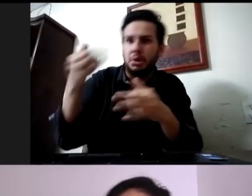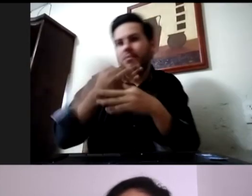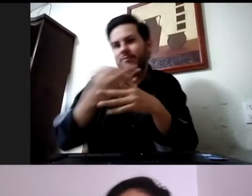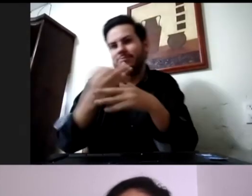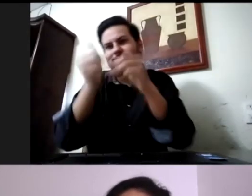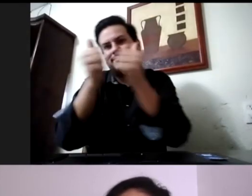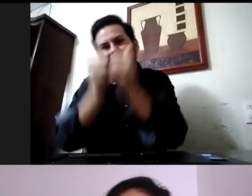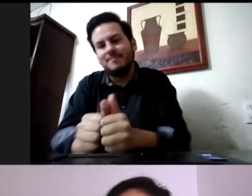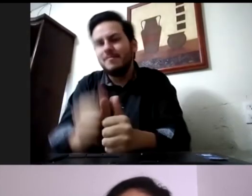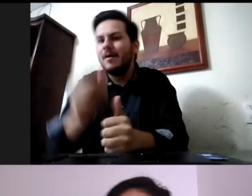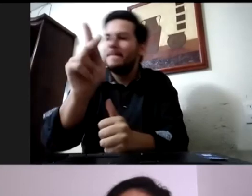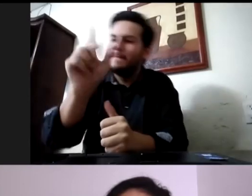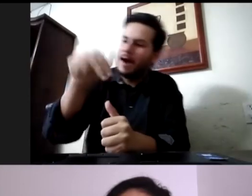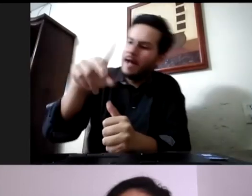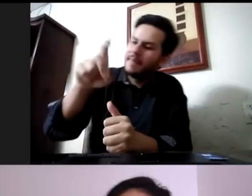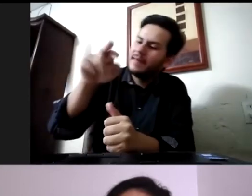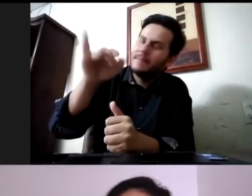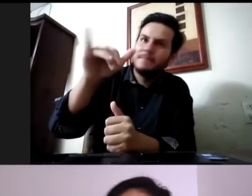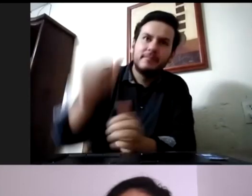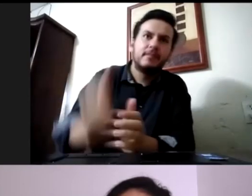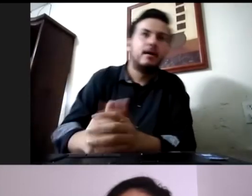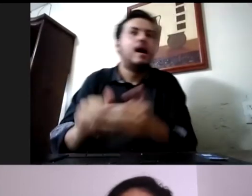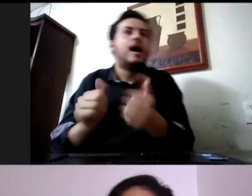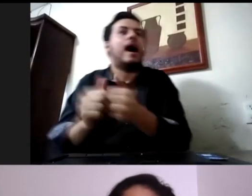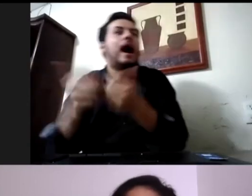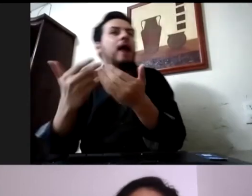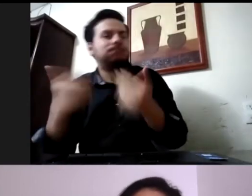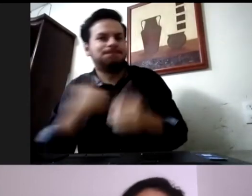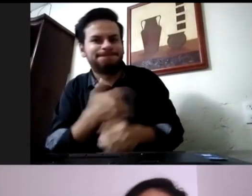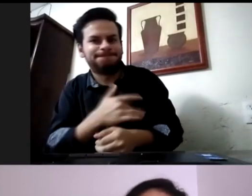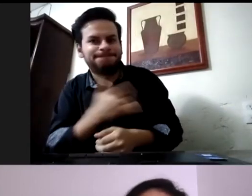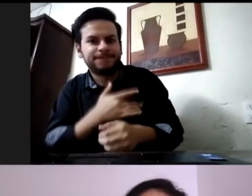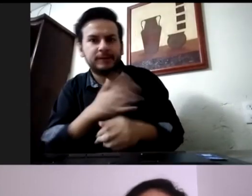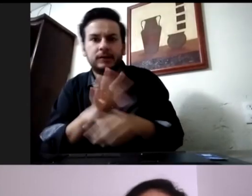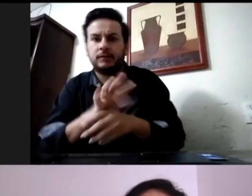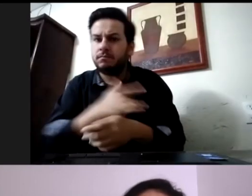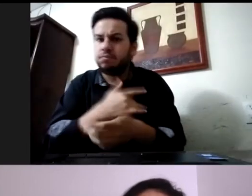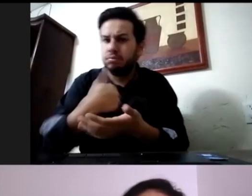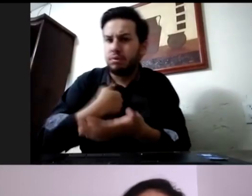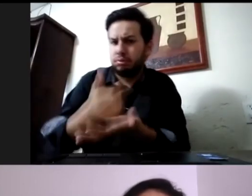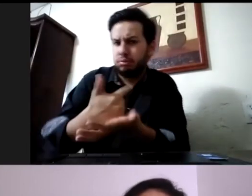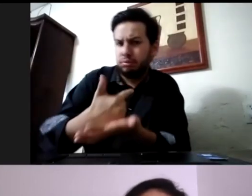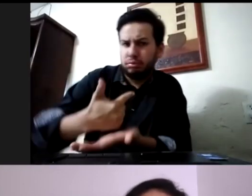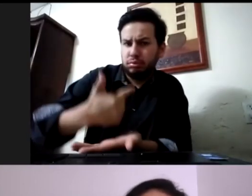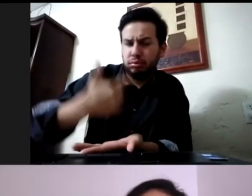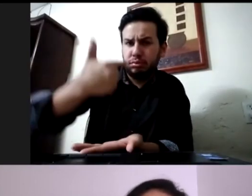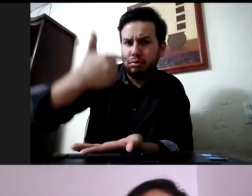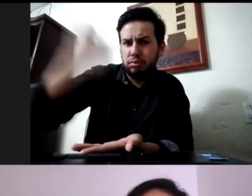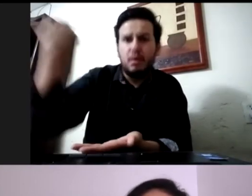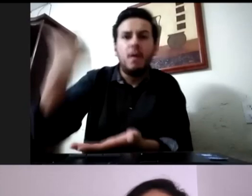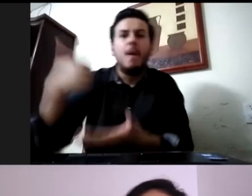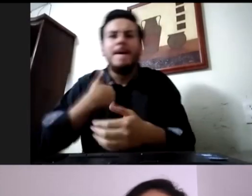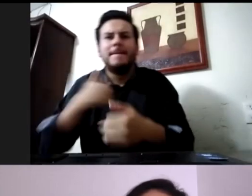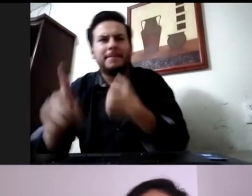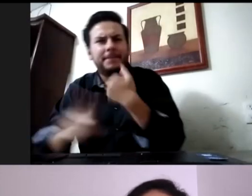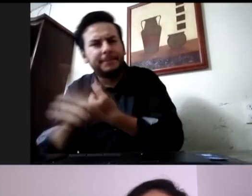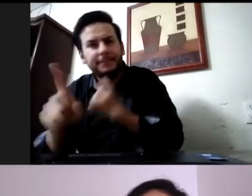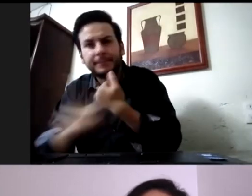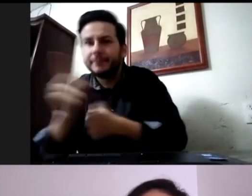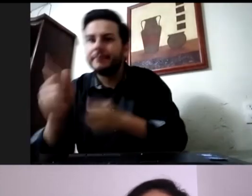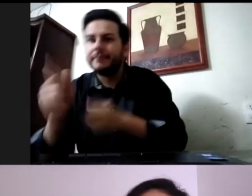porque lo que tenemos es una circunstancia agravada, radicalizada, de riesgo